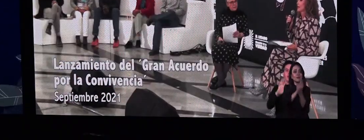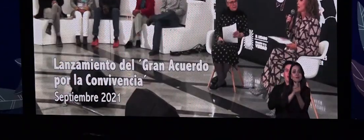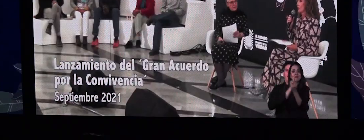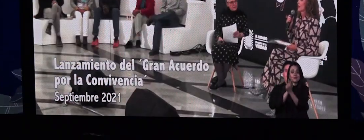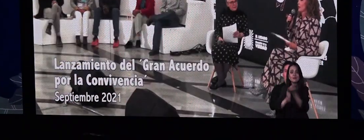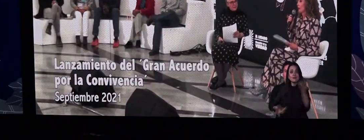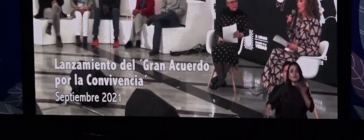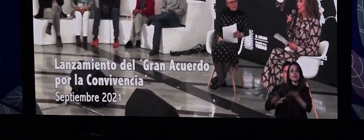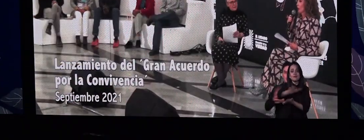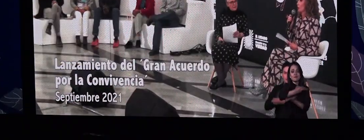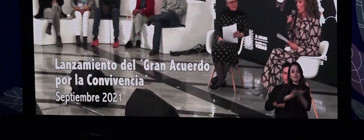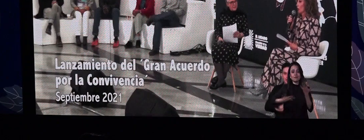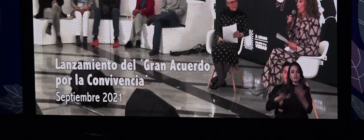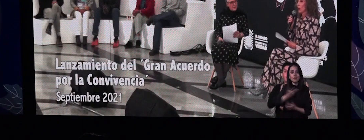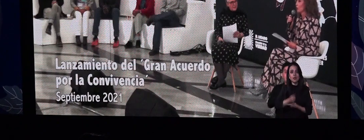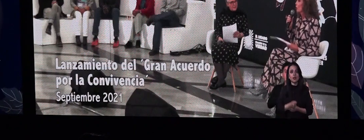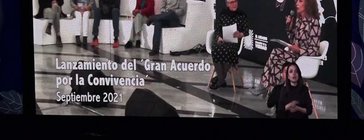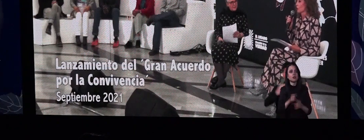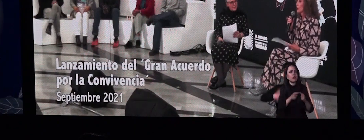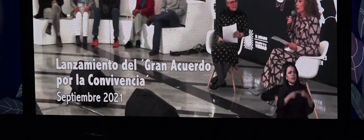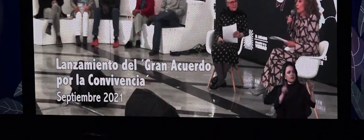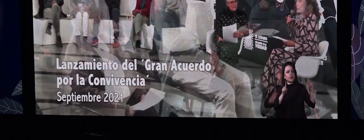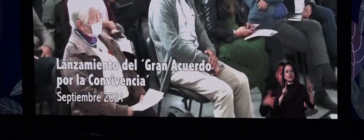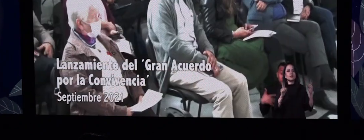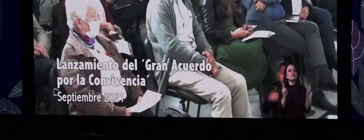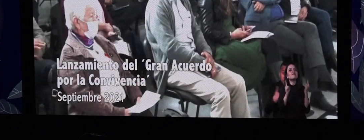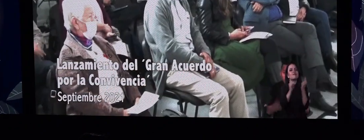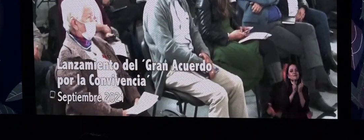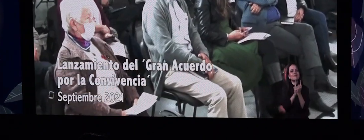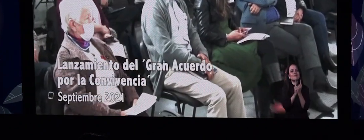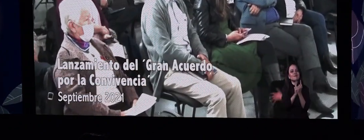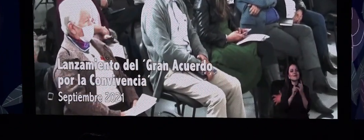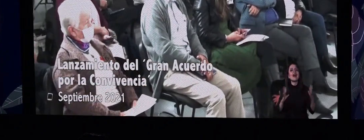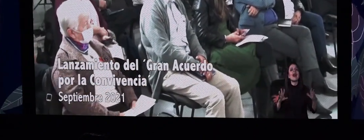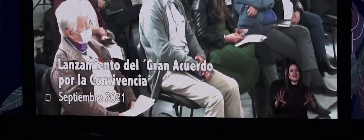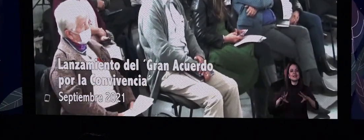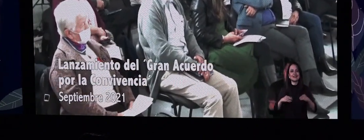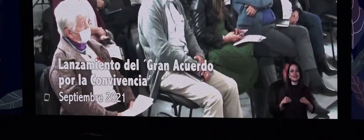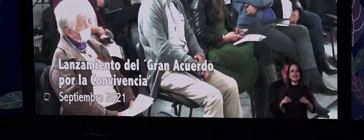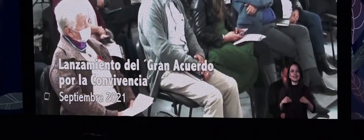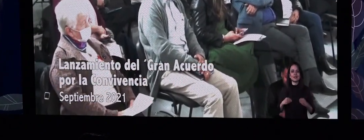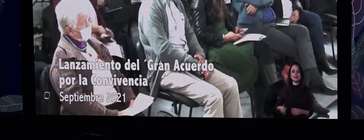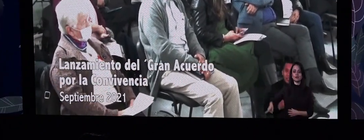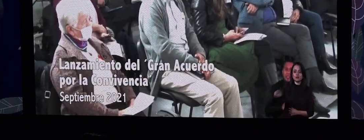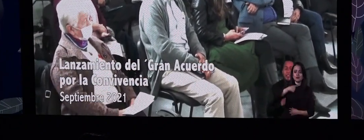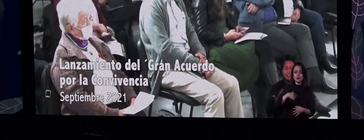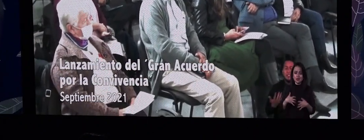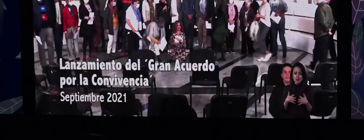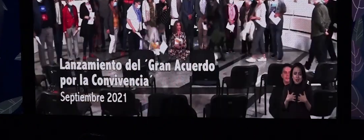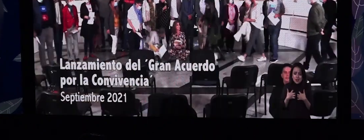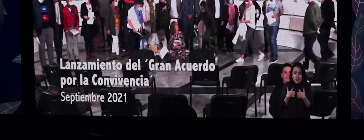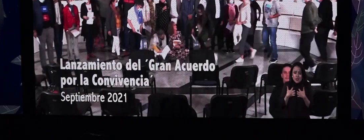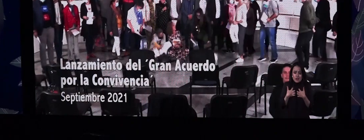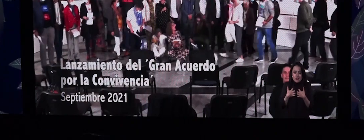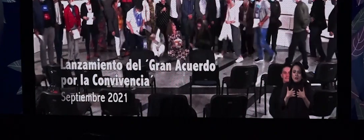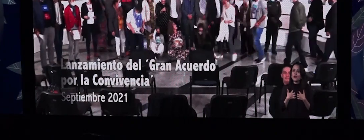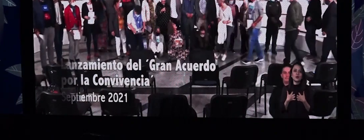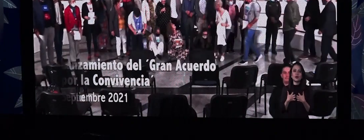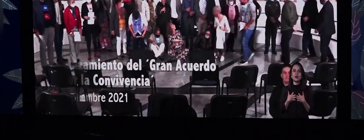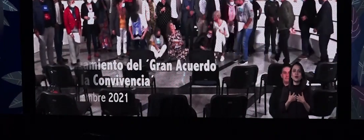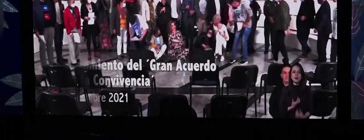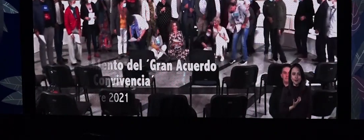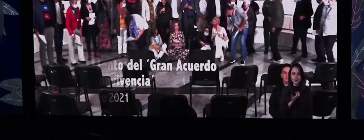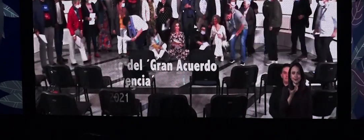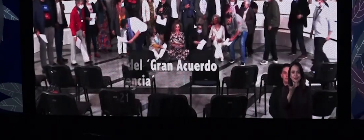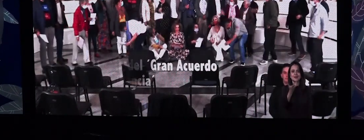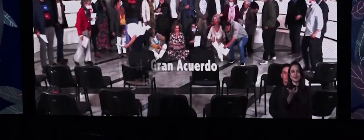diálogo con quienes tenemos diferencias. Es necesario vencer el miedo que nos impide hablar con